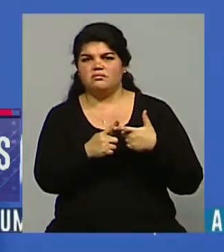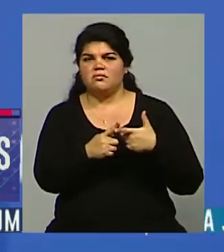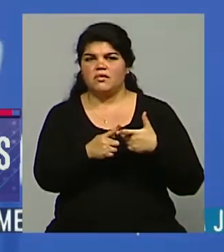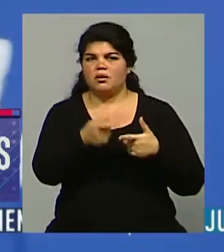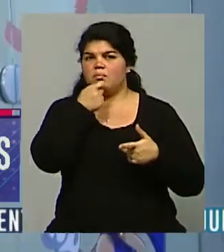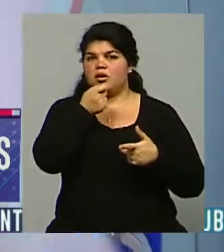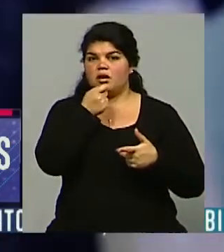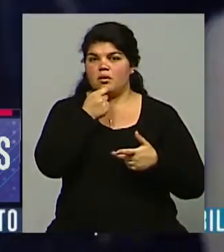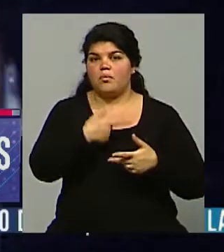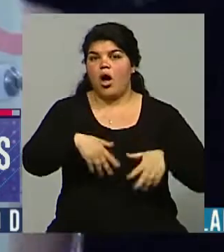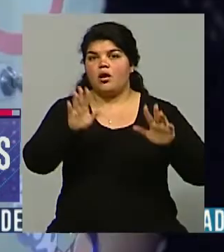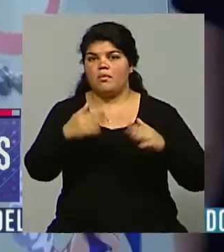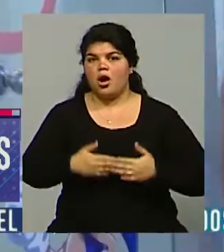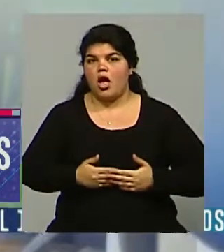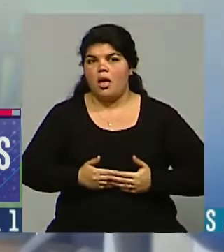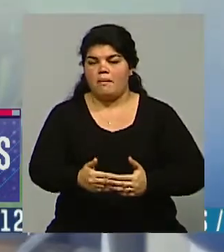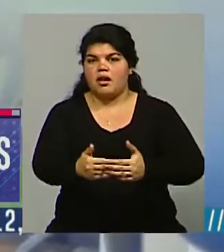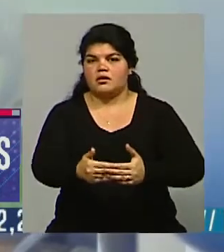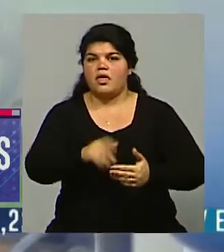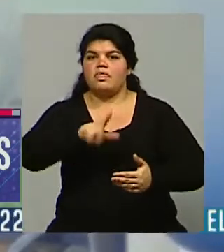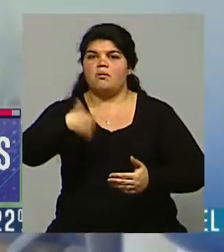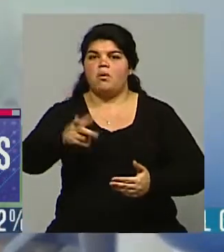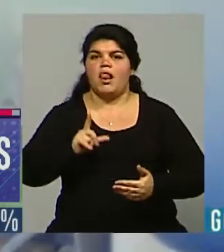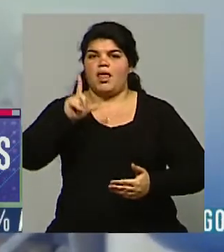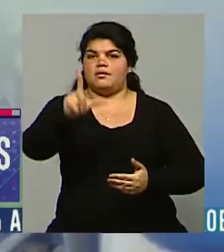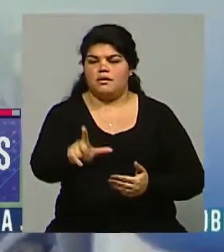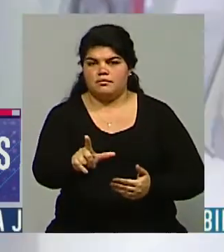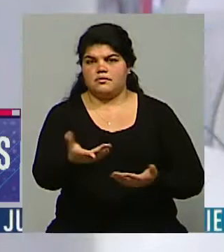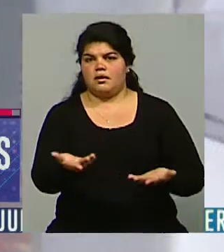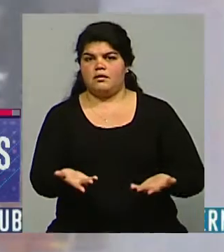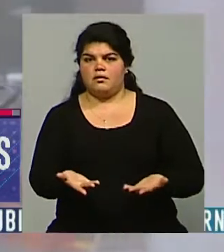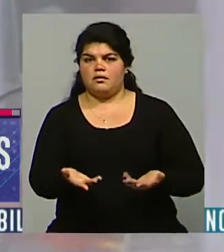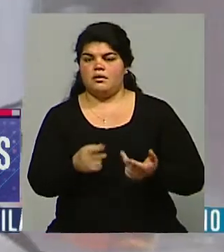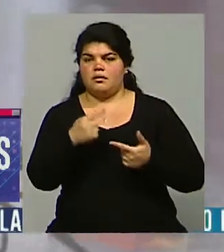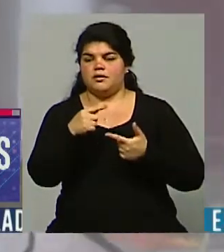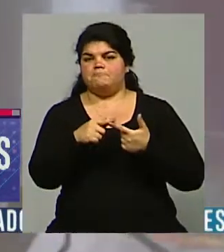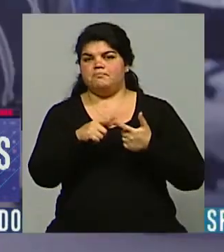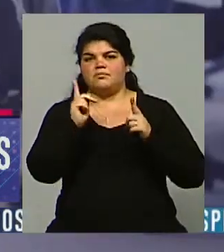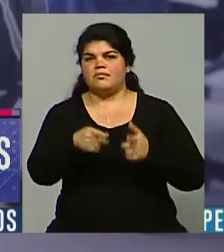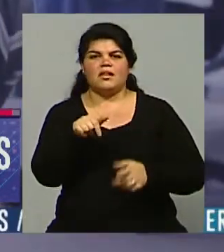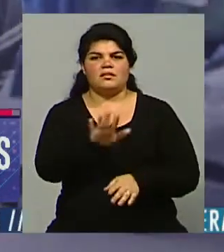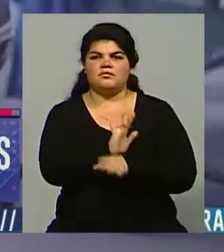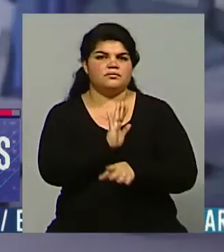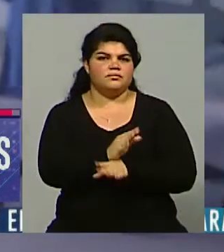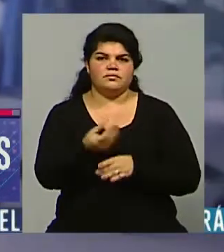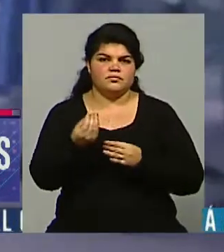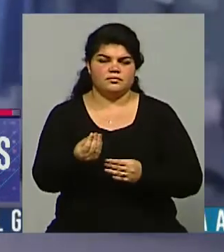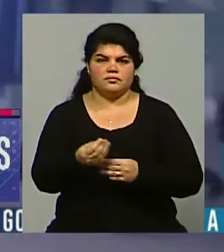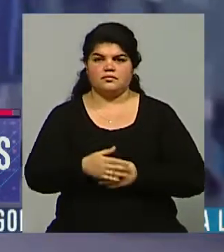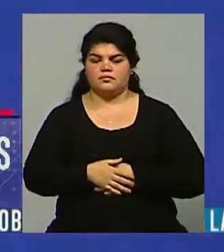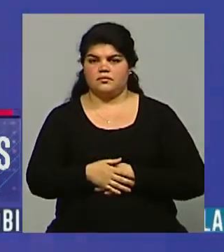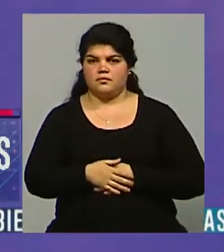quedar embarazada, sí, y te voy a tener que dar licencia, y entonces esto hace que cuando tienen que optar por